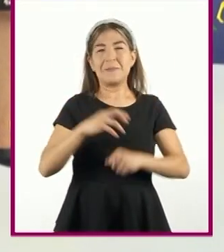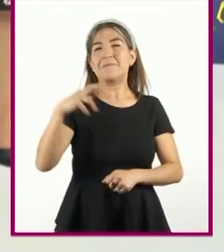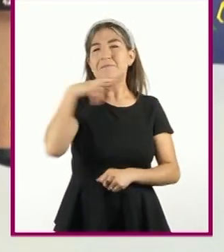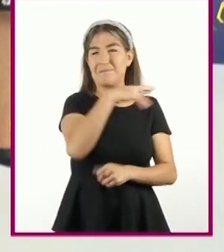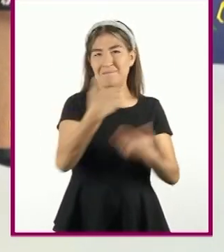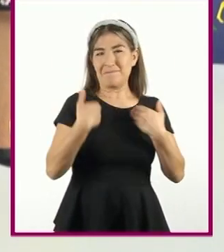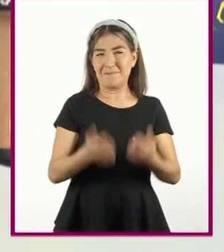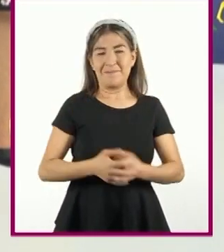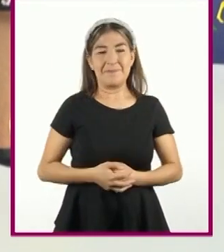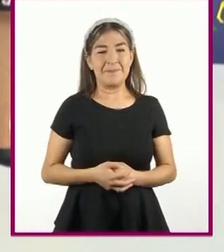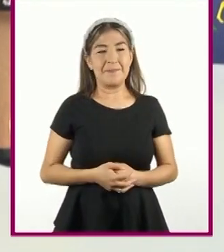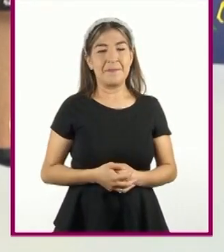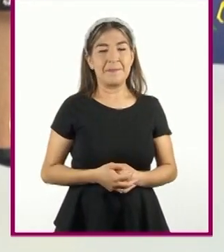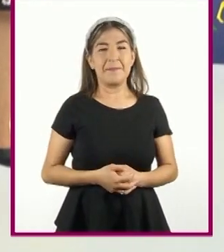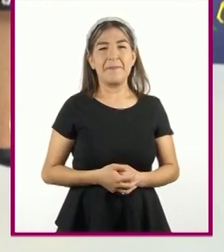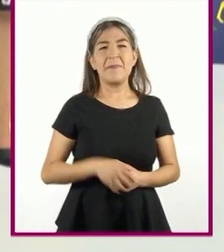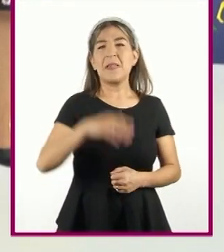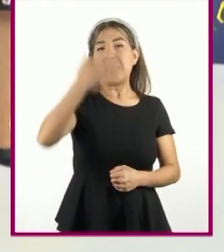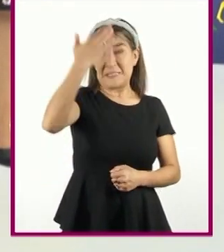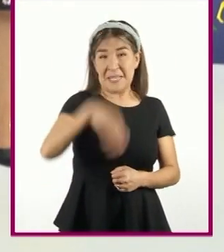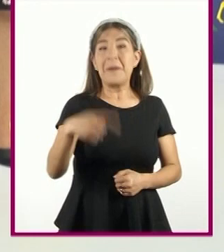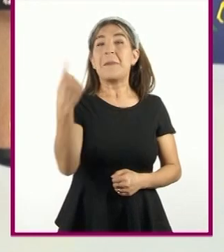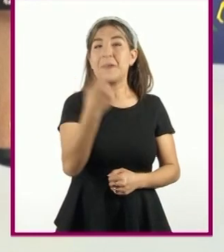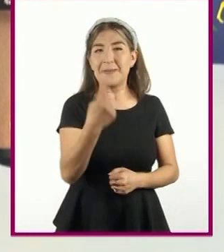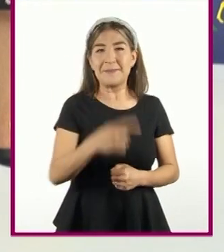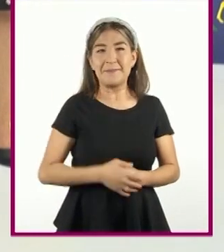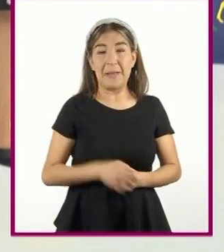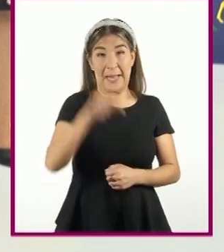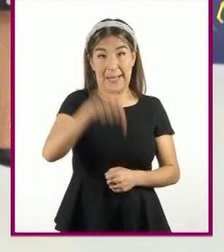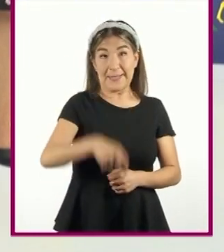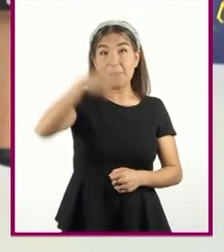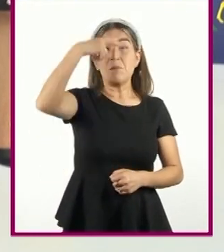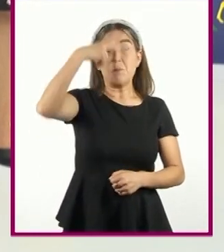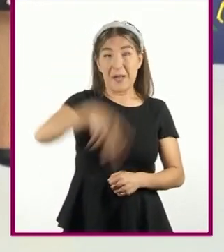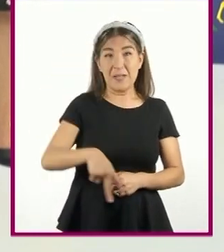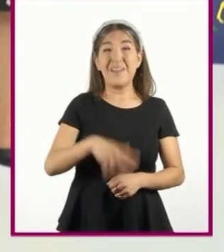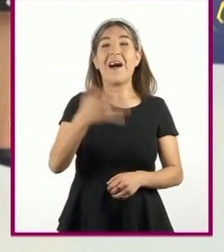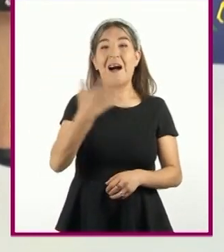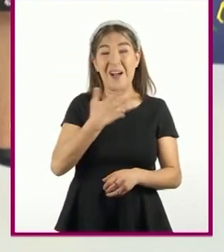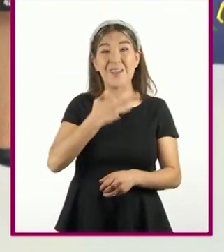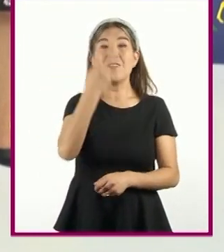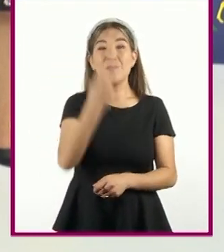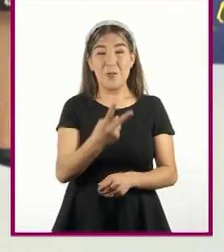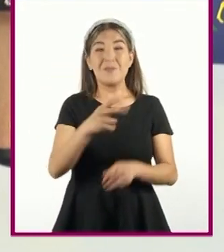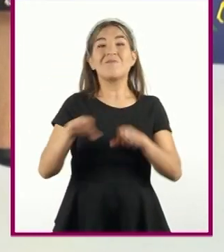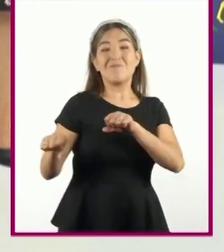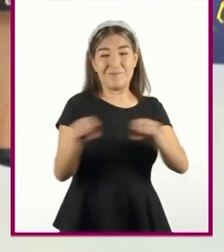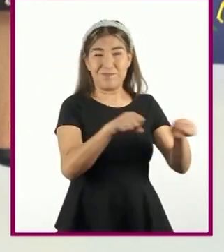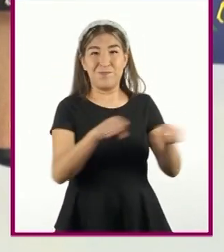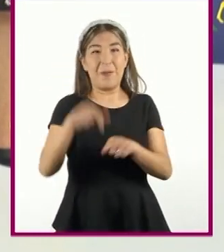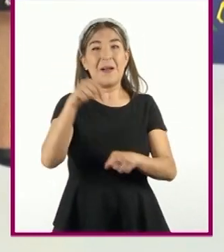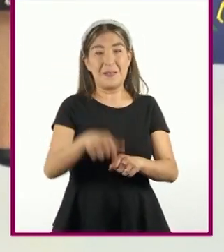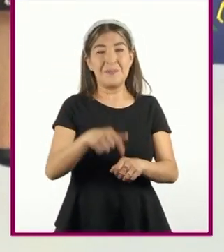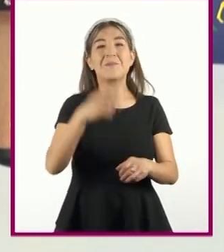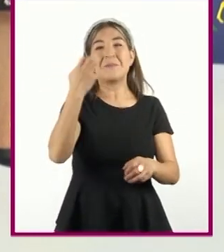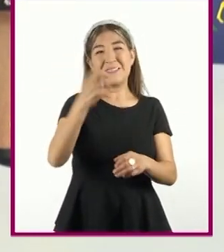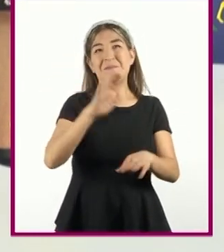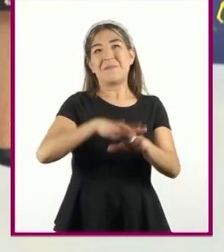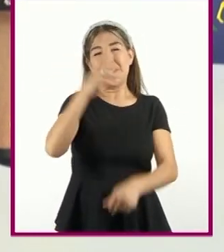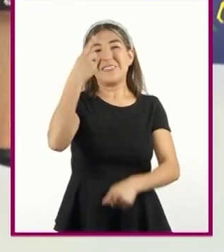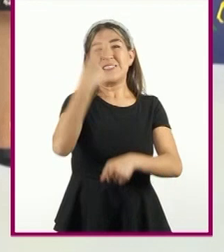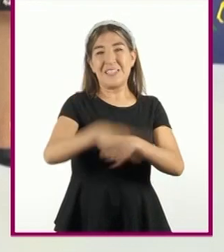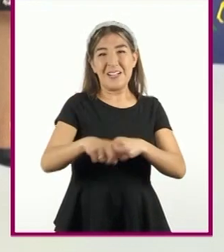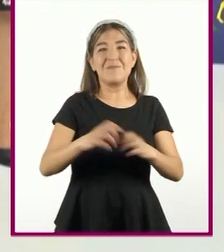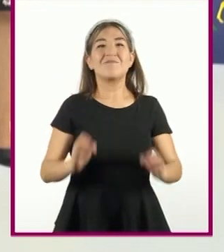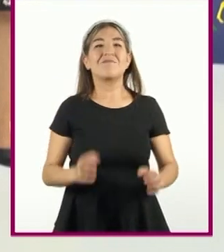rápidamente. ¿Sabían que México experimentó 2 eventos sísmicos que provocaron daños materiales